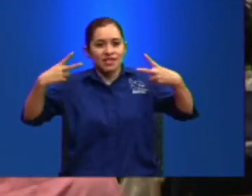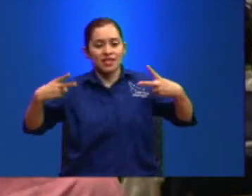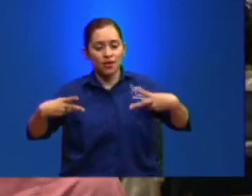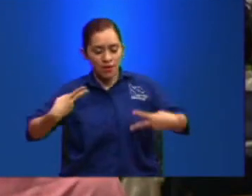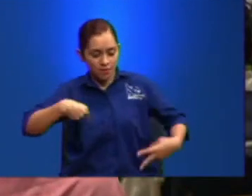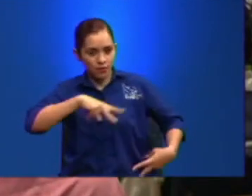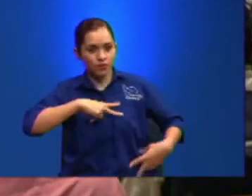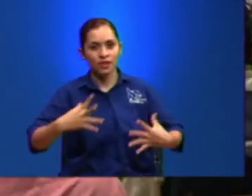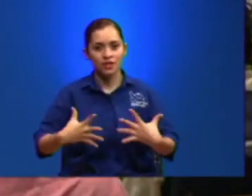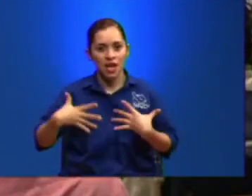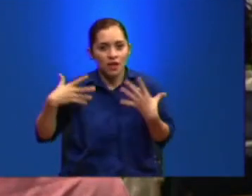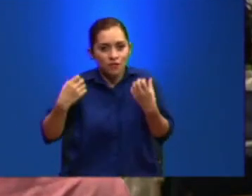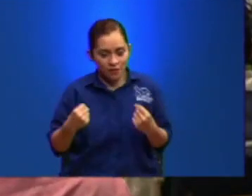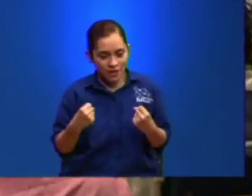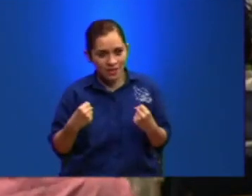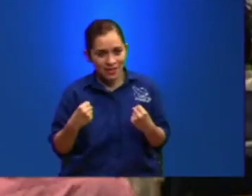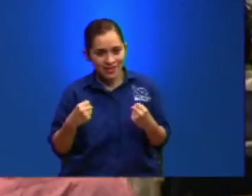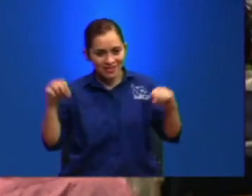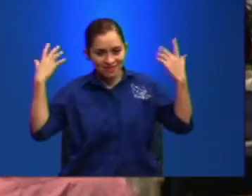miren pues